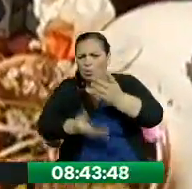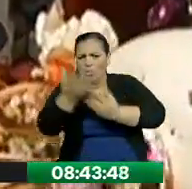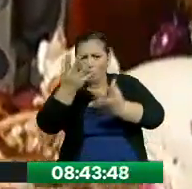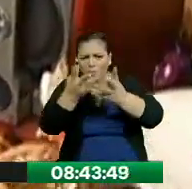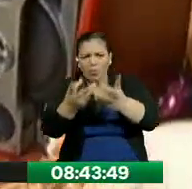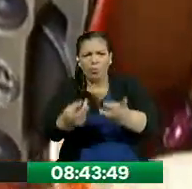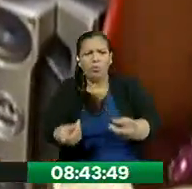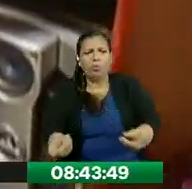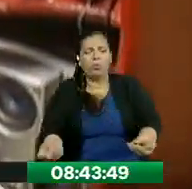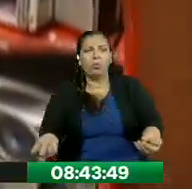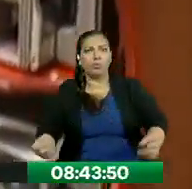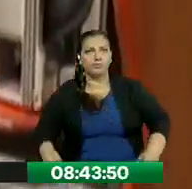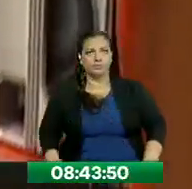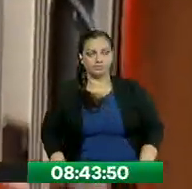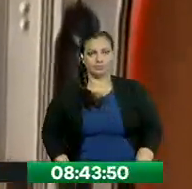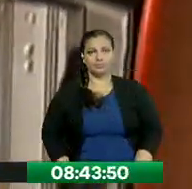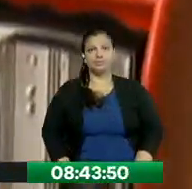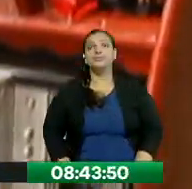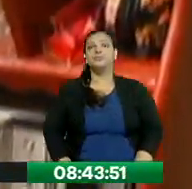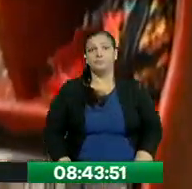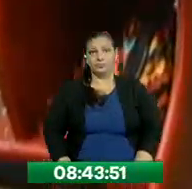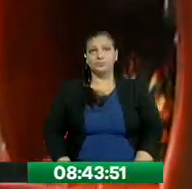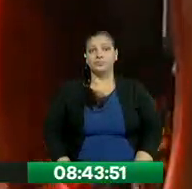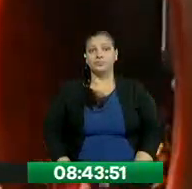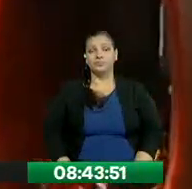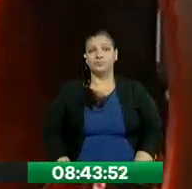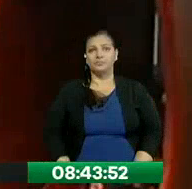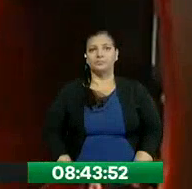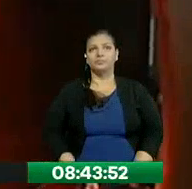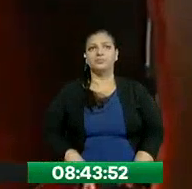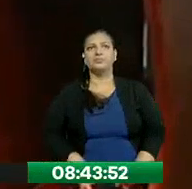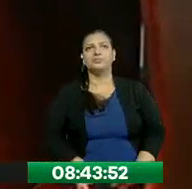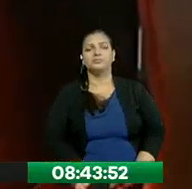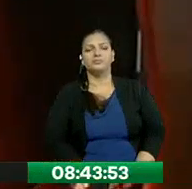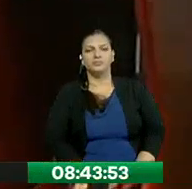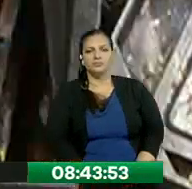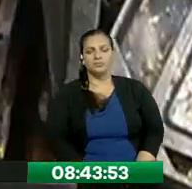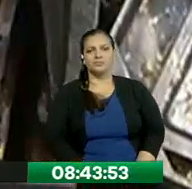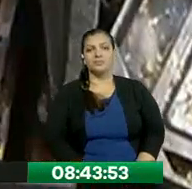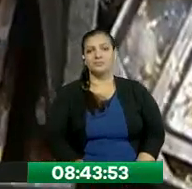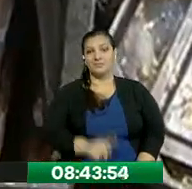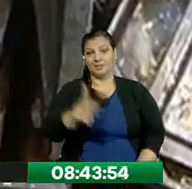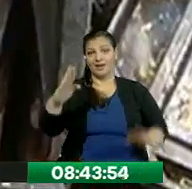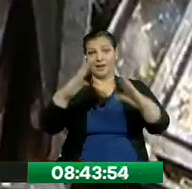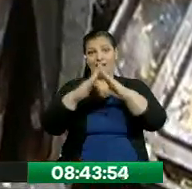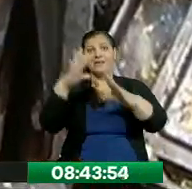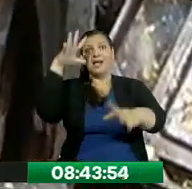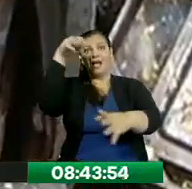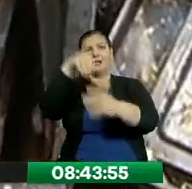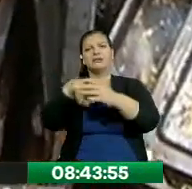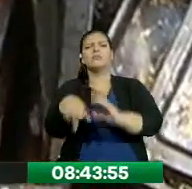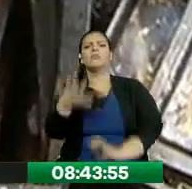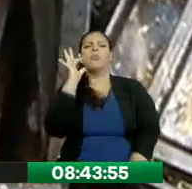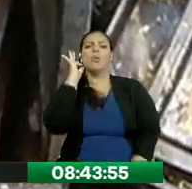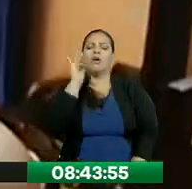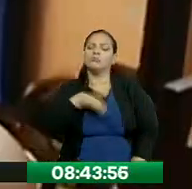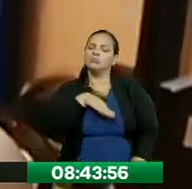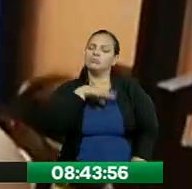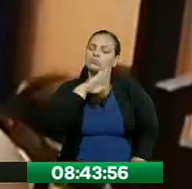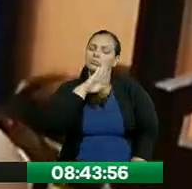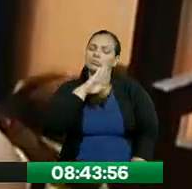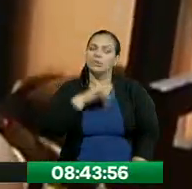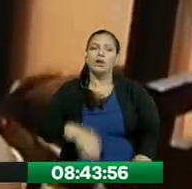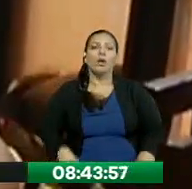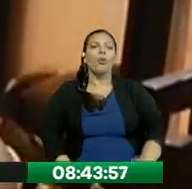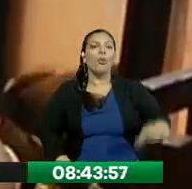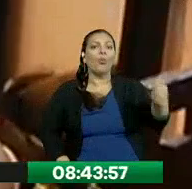La despertó en medio de gritos y reclamos, la acusó de ocultar las andadas de su hijo y luego le prendió fuego a la casa. Son